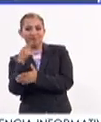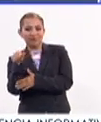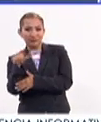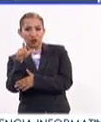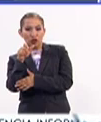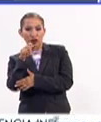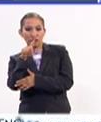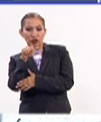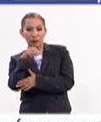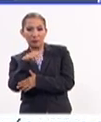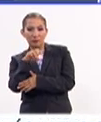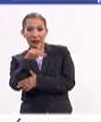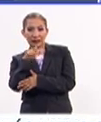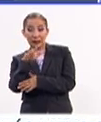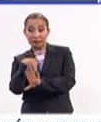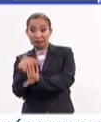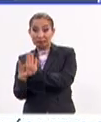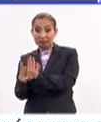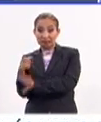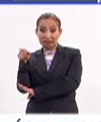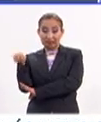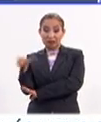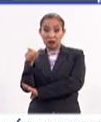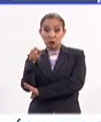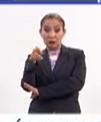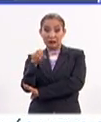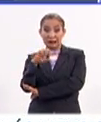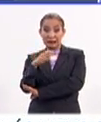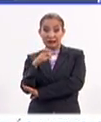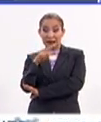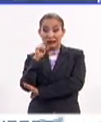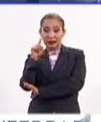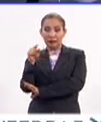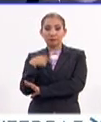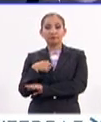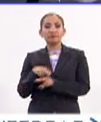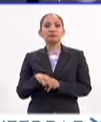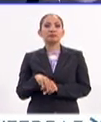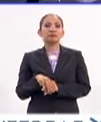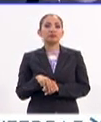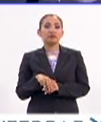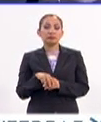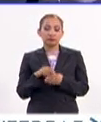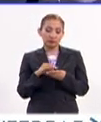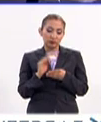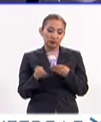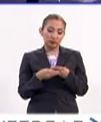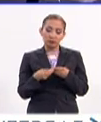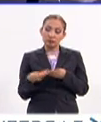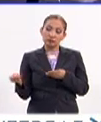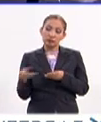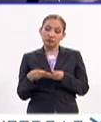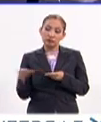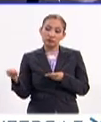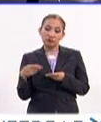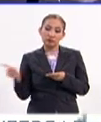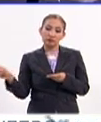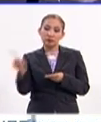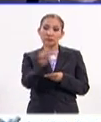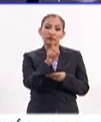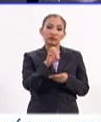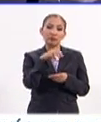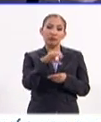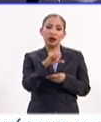pronunciando Lorenzo Meyer contra Luis Echeverría, él se dedicó a pasar papelitos para que le llevaran a Emma